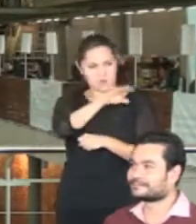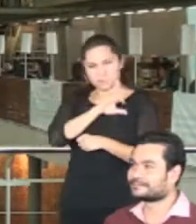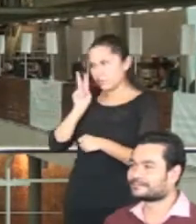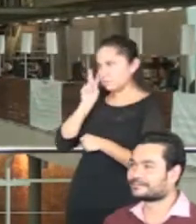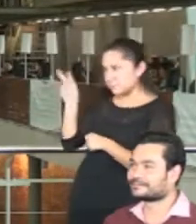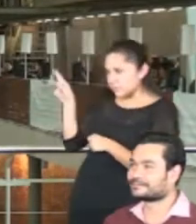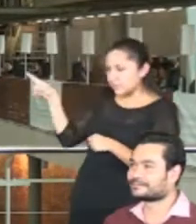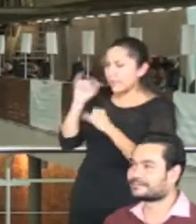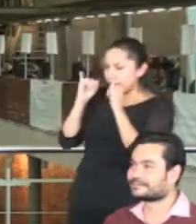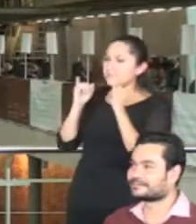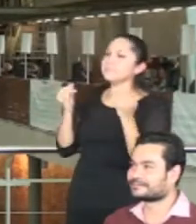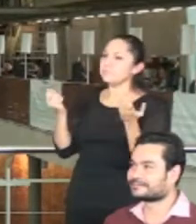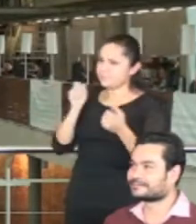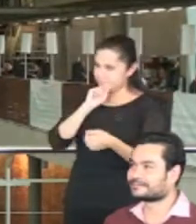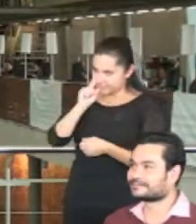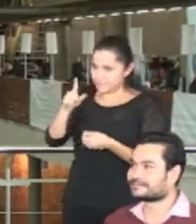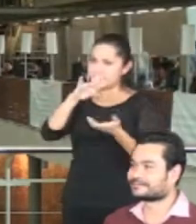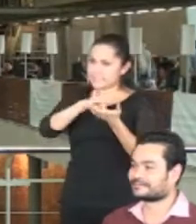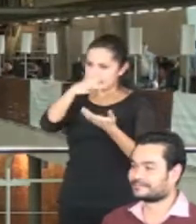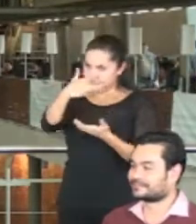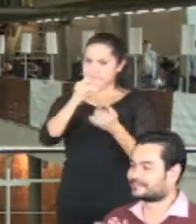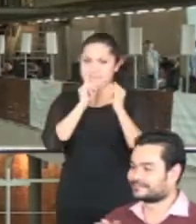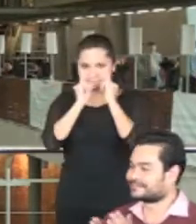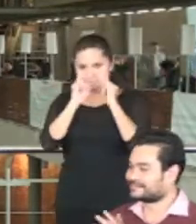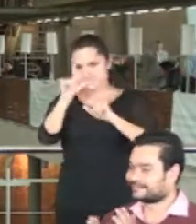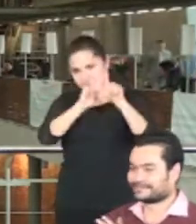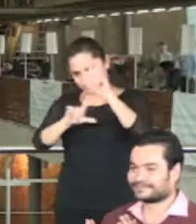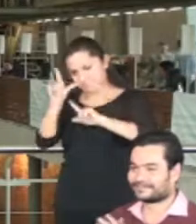agradecemos mucho como biblioteca